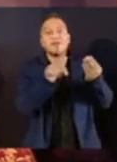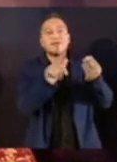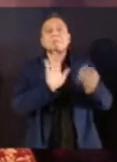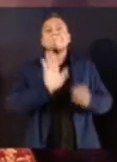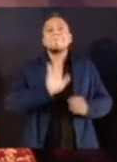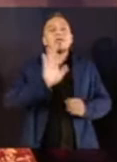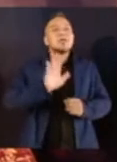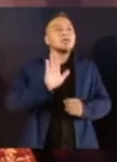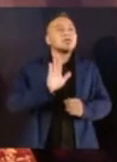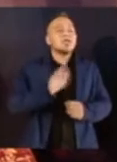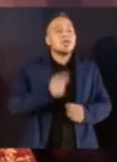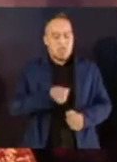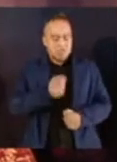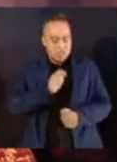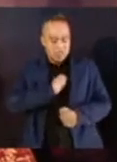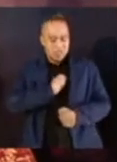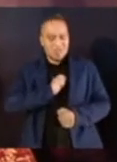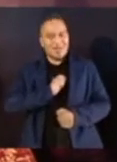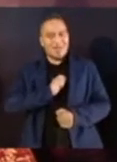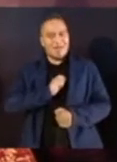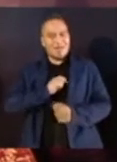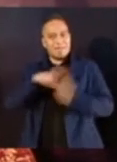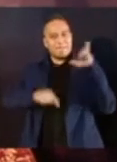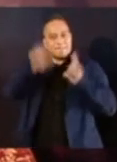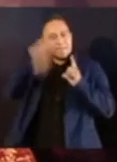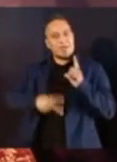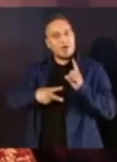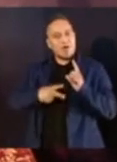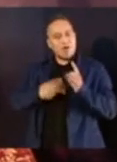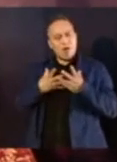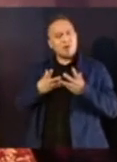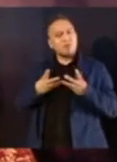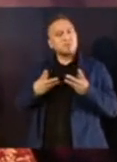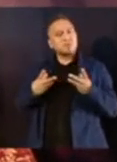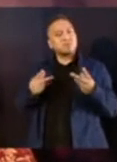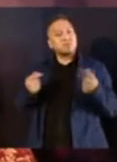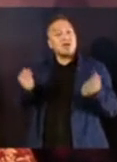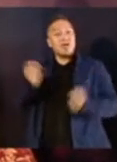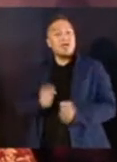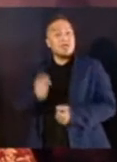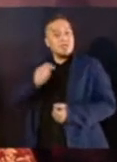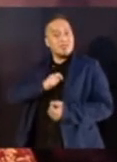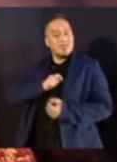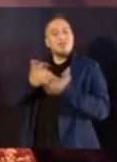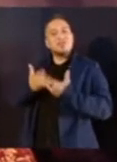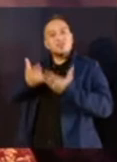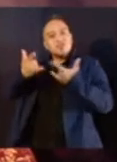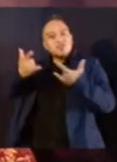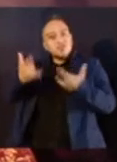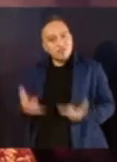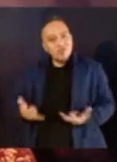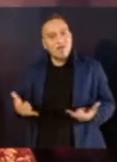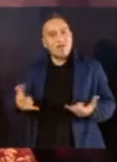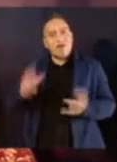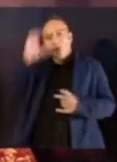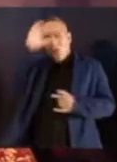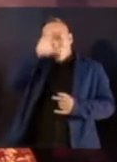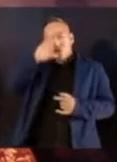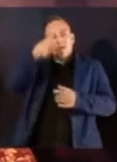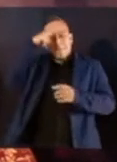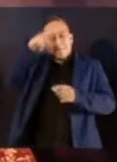de identidad, su identificación con la historia y con la naturaleza de la cultura